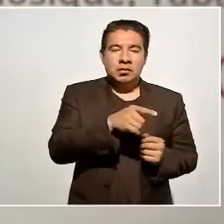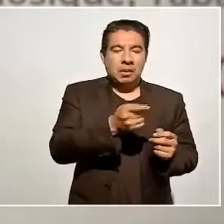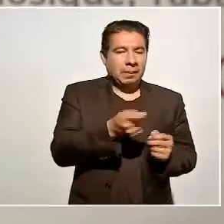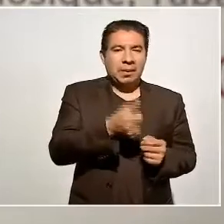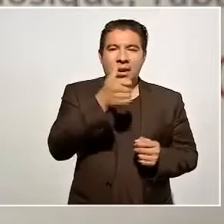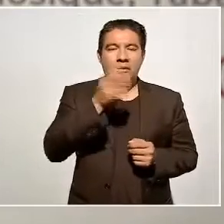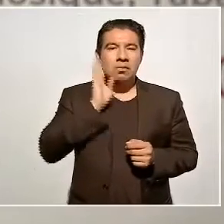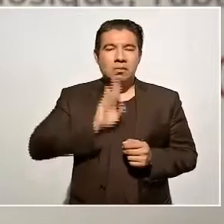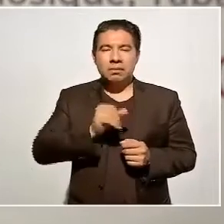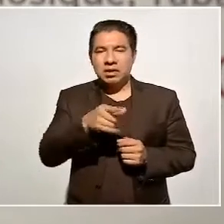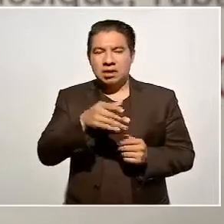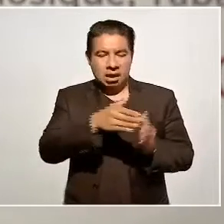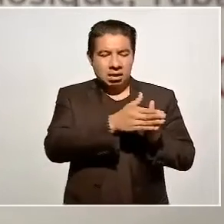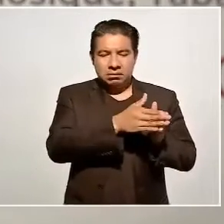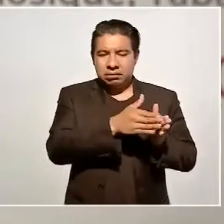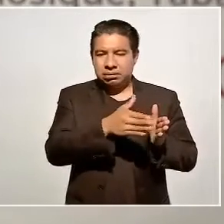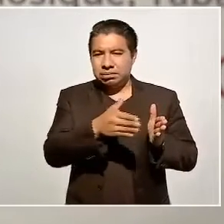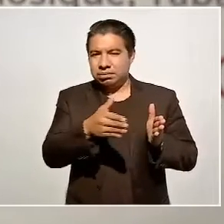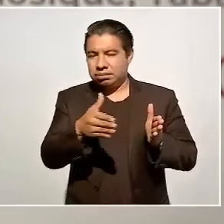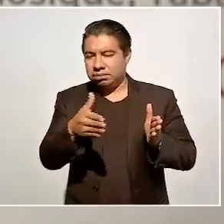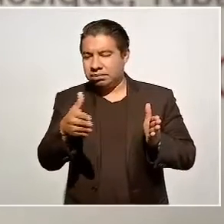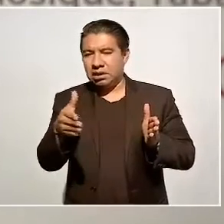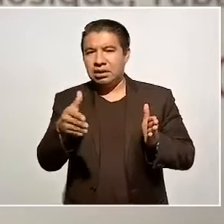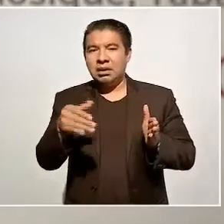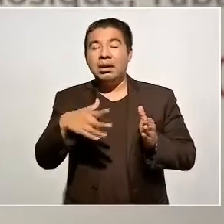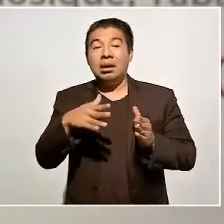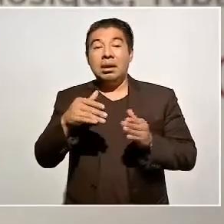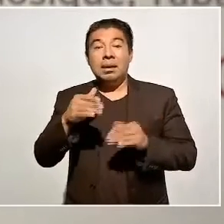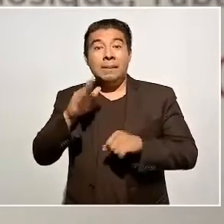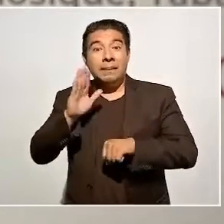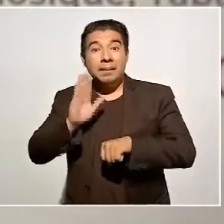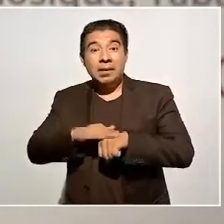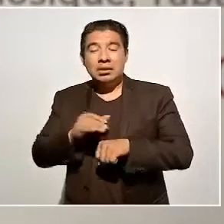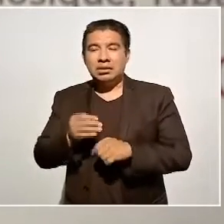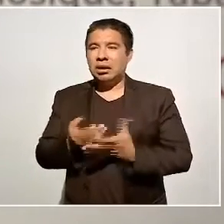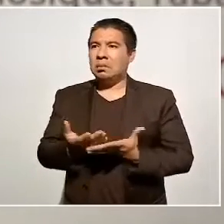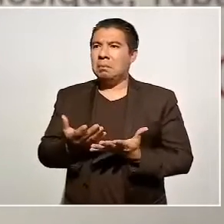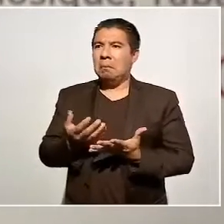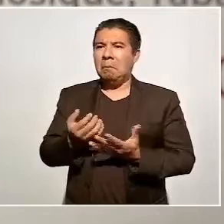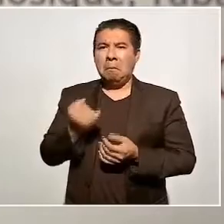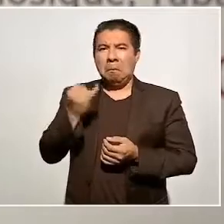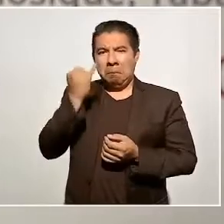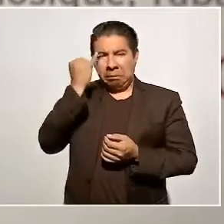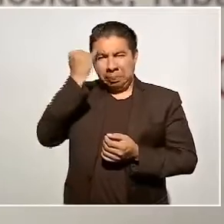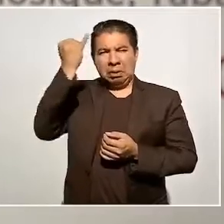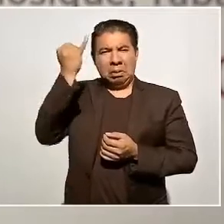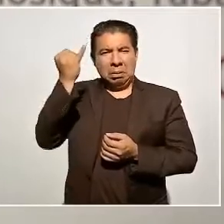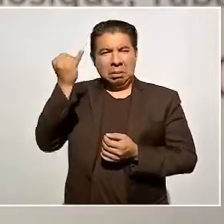ferrocarril hasta que llegan los tecnócratas